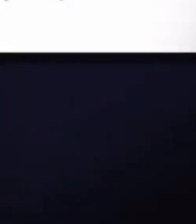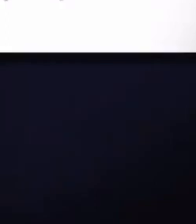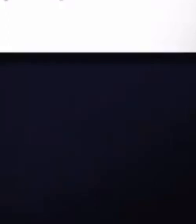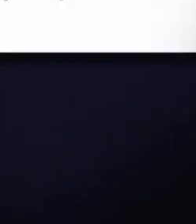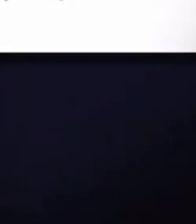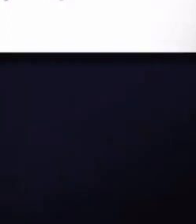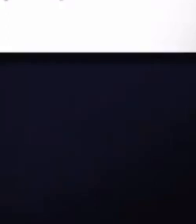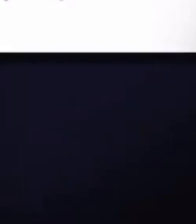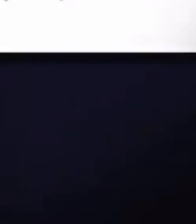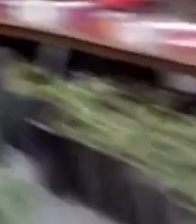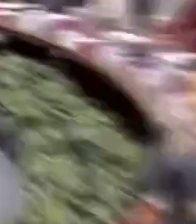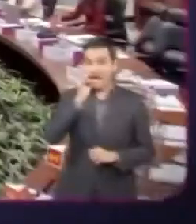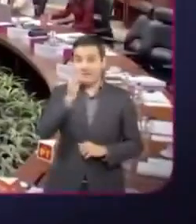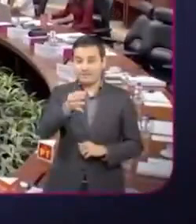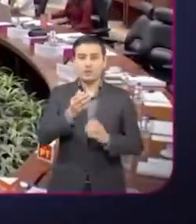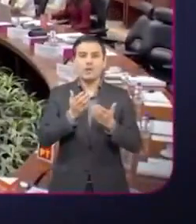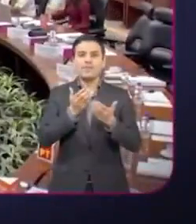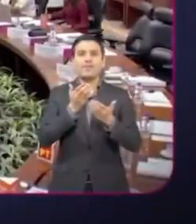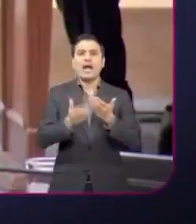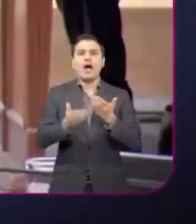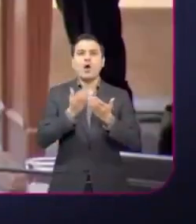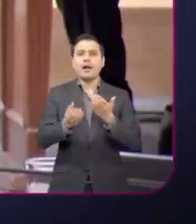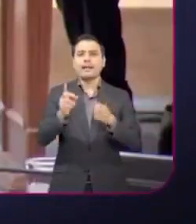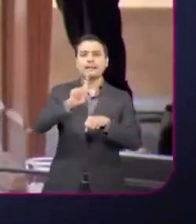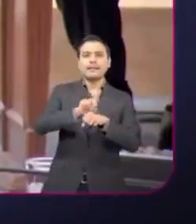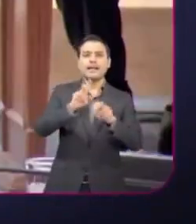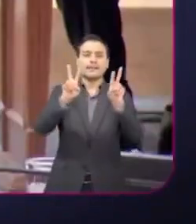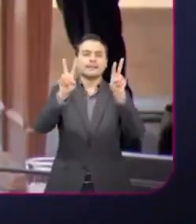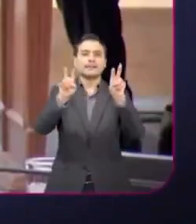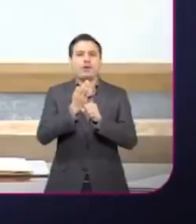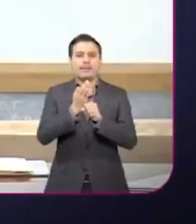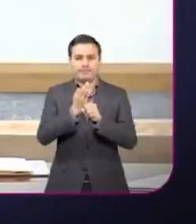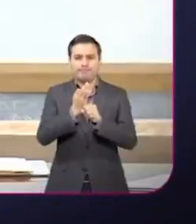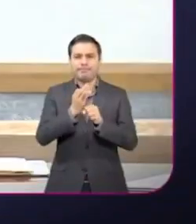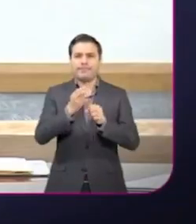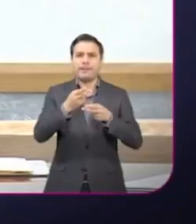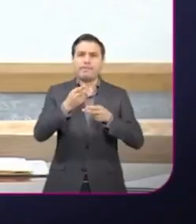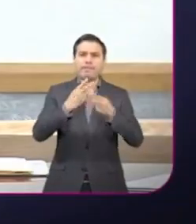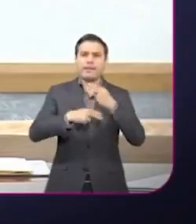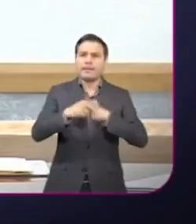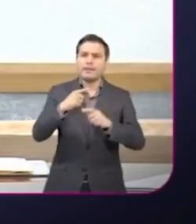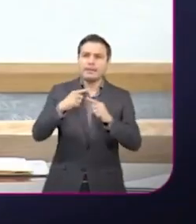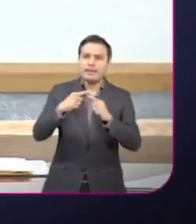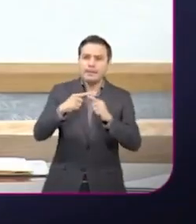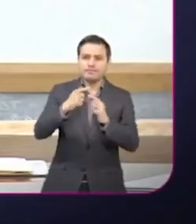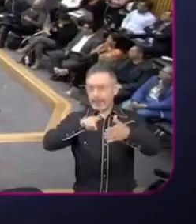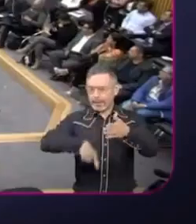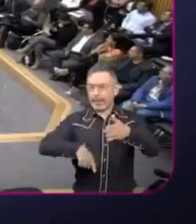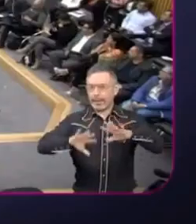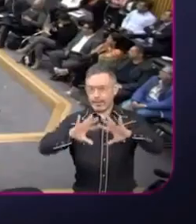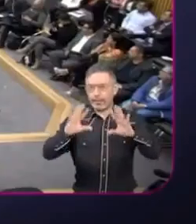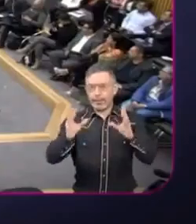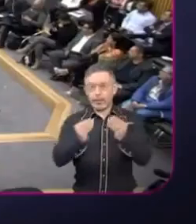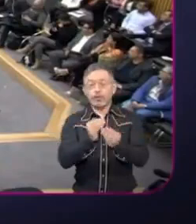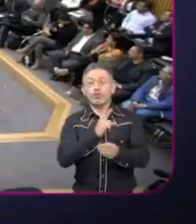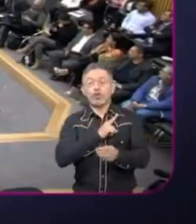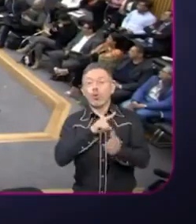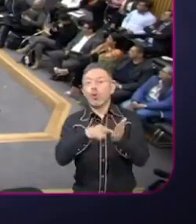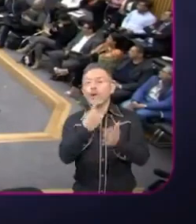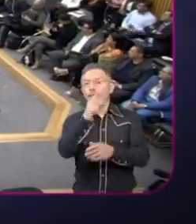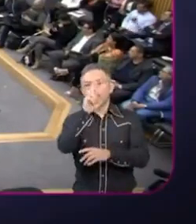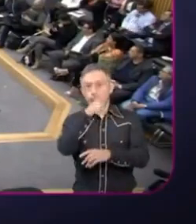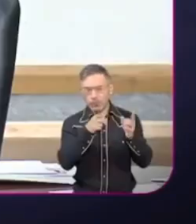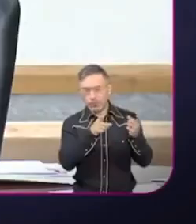de telefonía y viajes. La Junta General Ejecutiva del INE, presidida por Guadalupe Tadei, aprobó esta semana